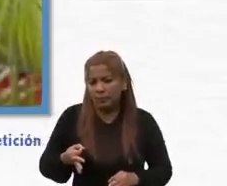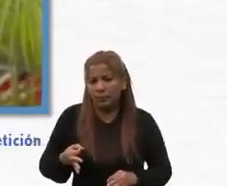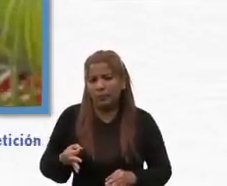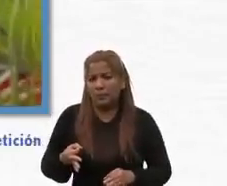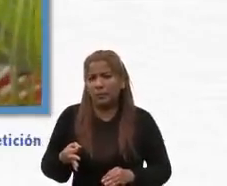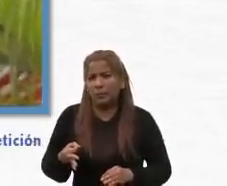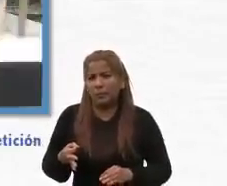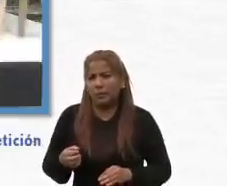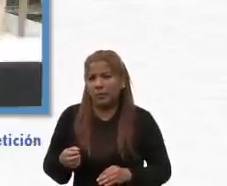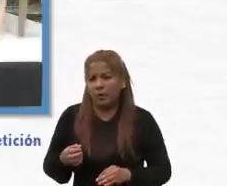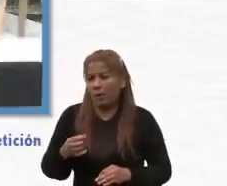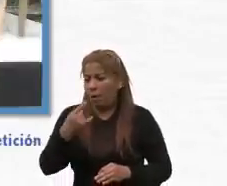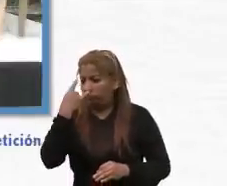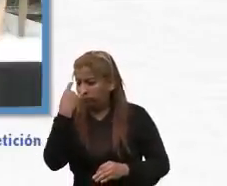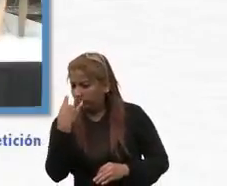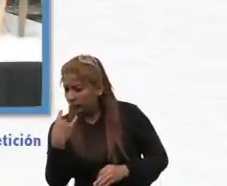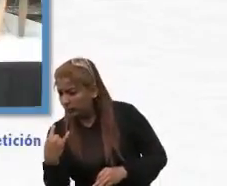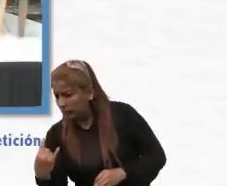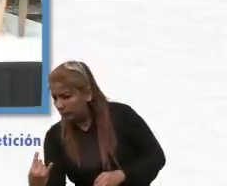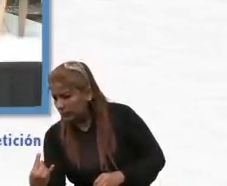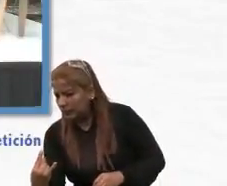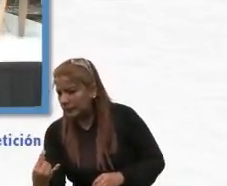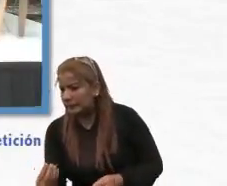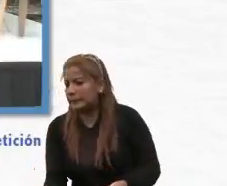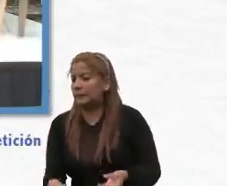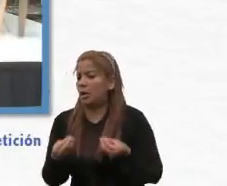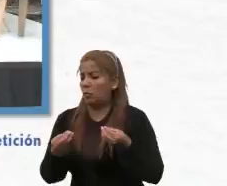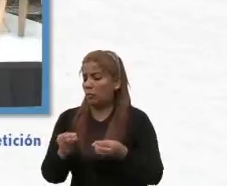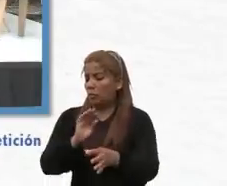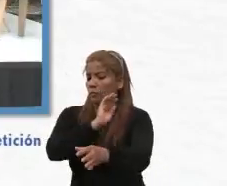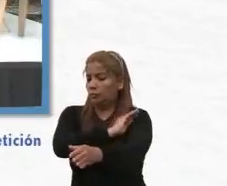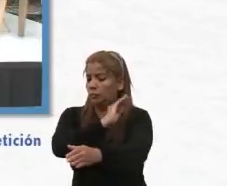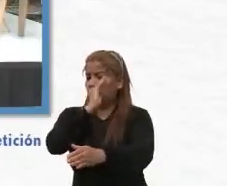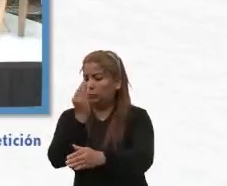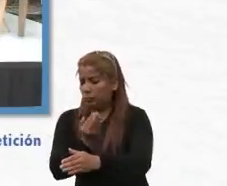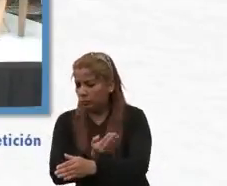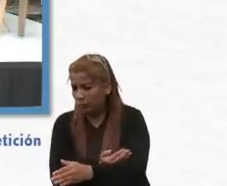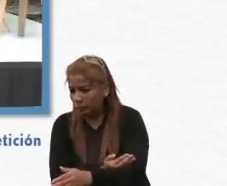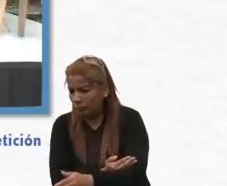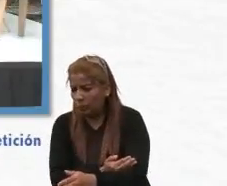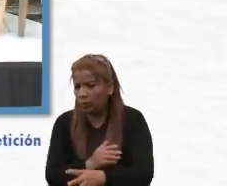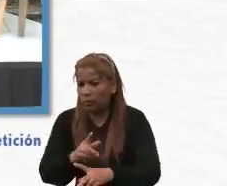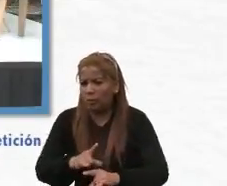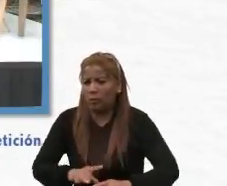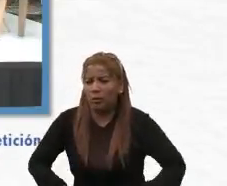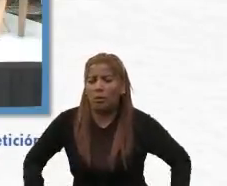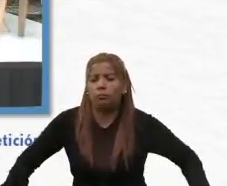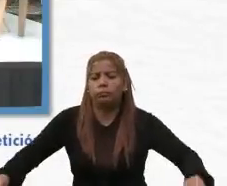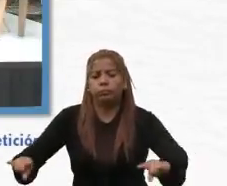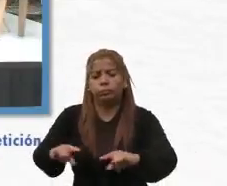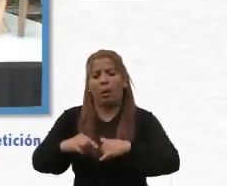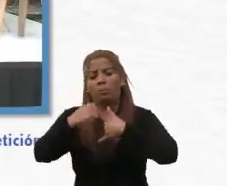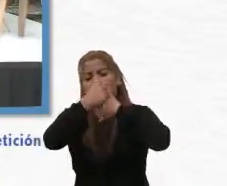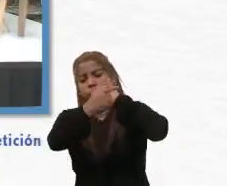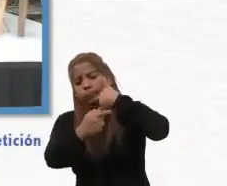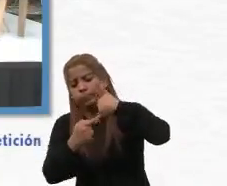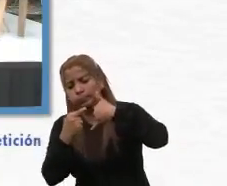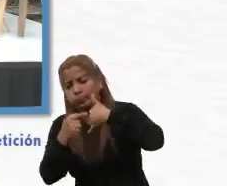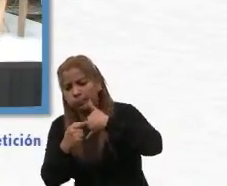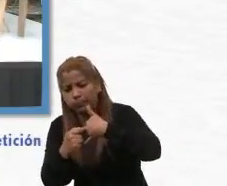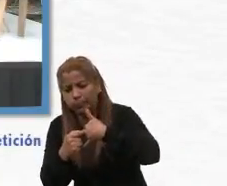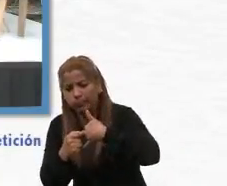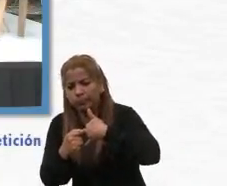existen intereses poderosos, locales y nacionales, de mantener escenarios